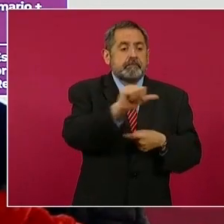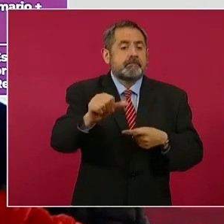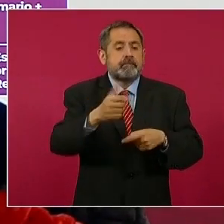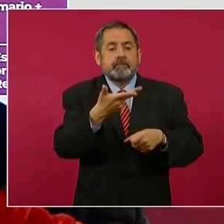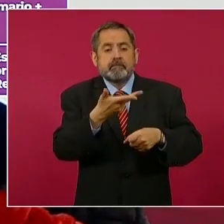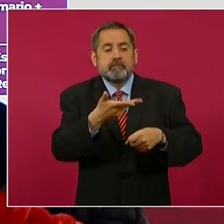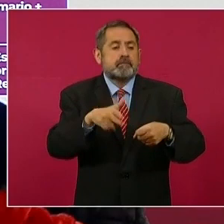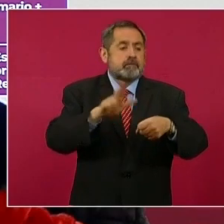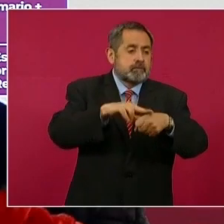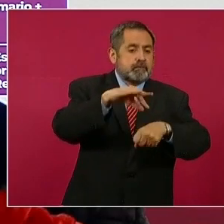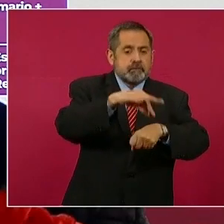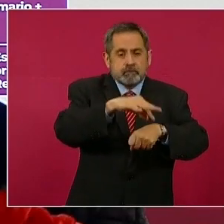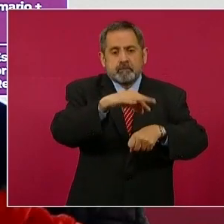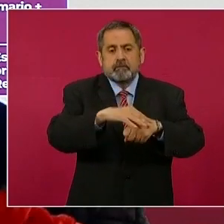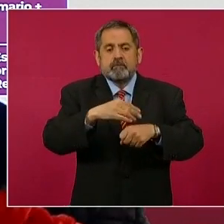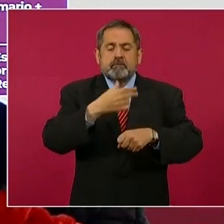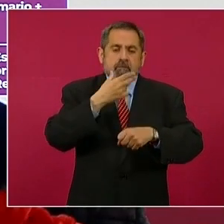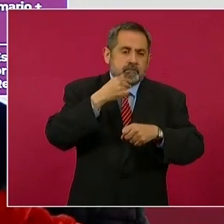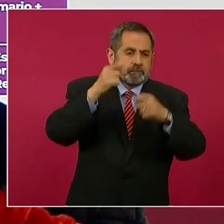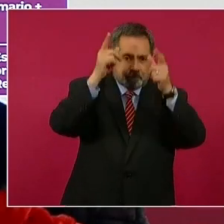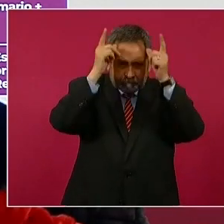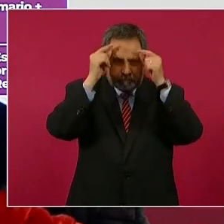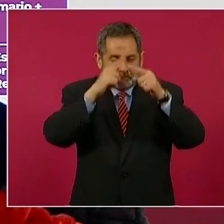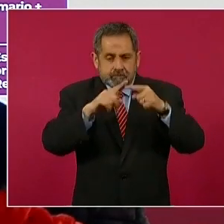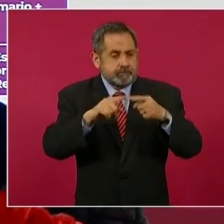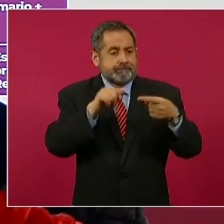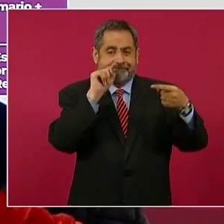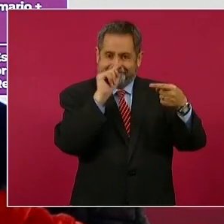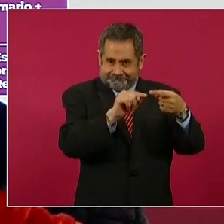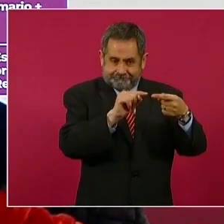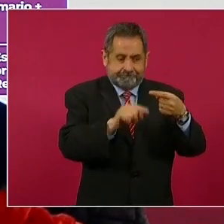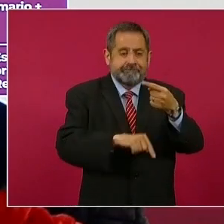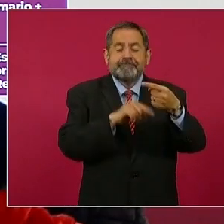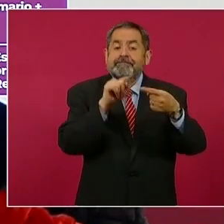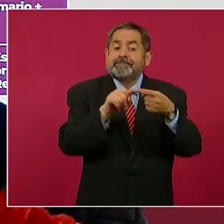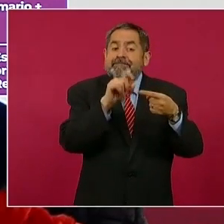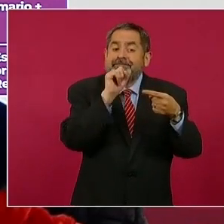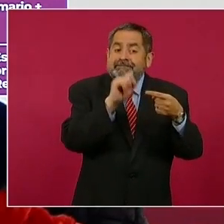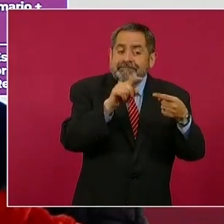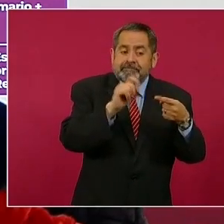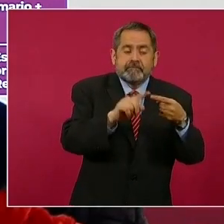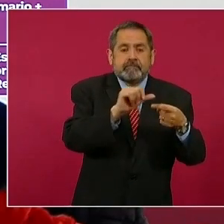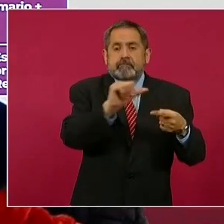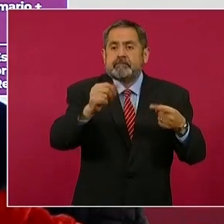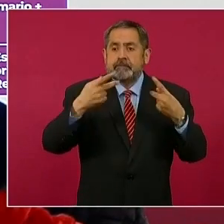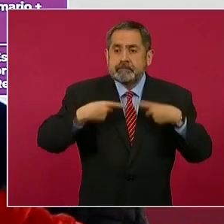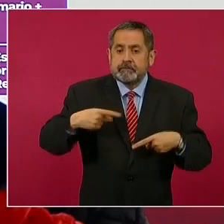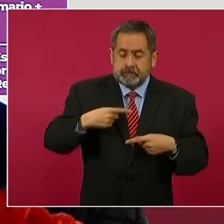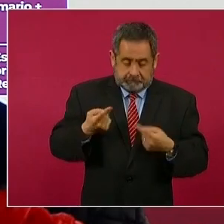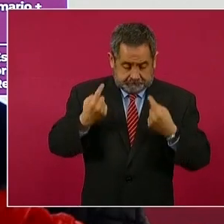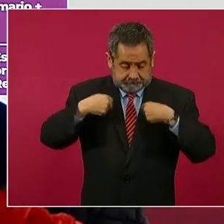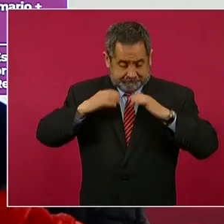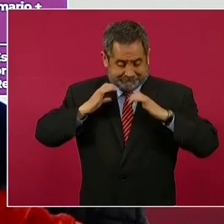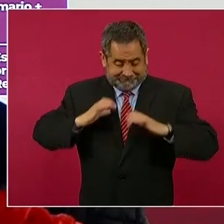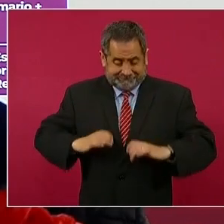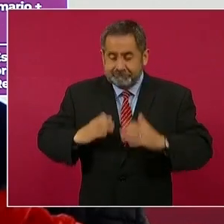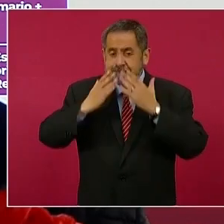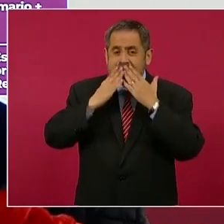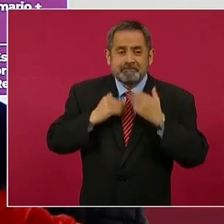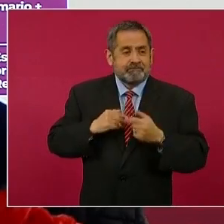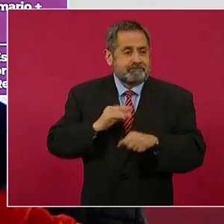con inmunosupresión por distintas causas. También desde el inicio, en las primeras fases del plan, las